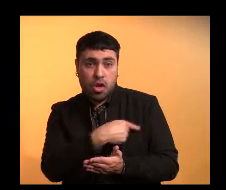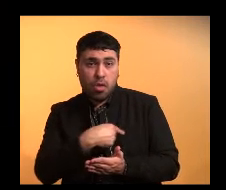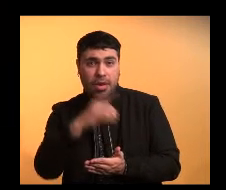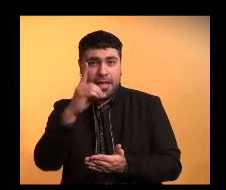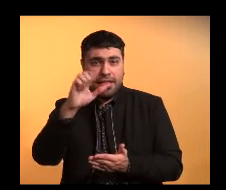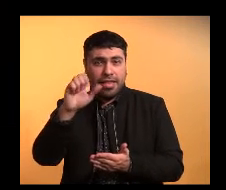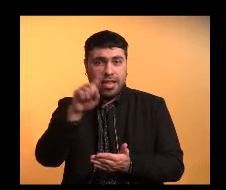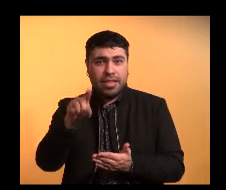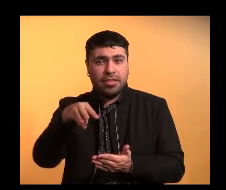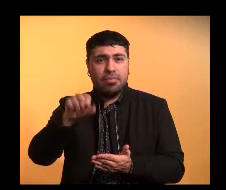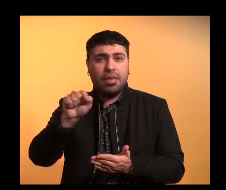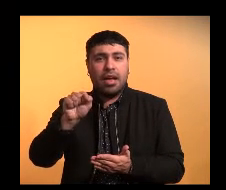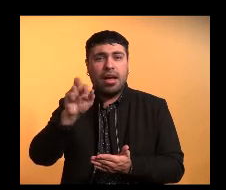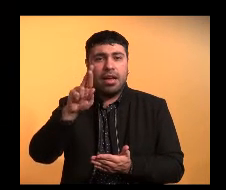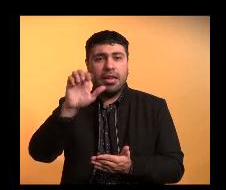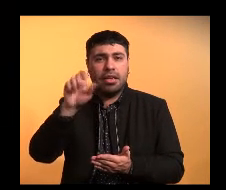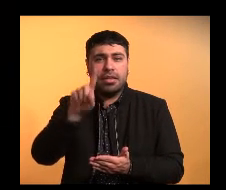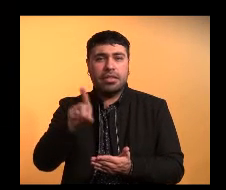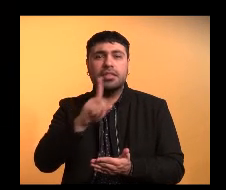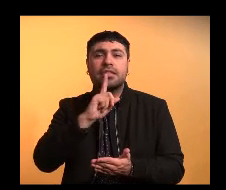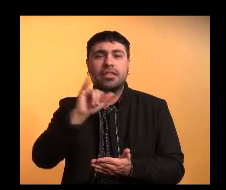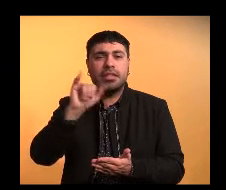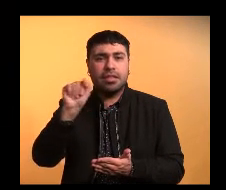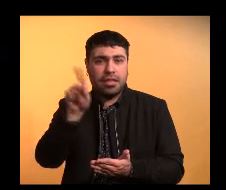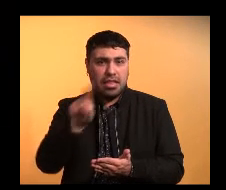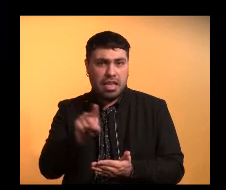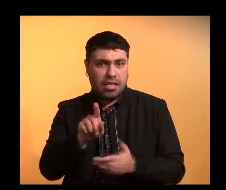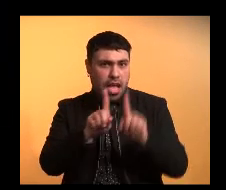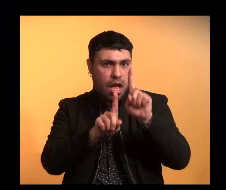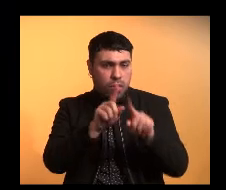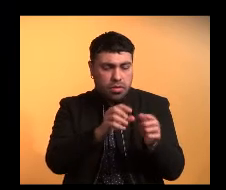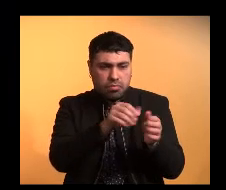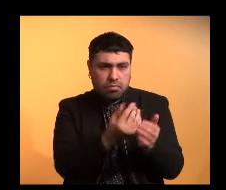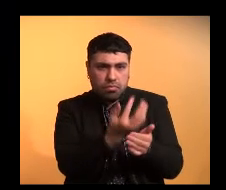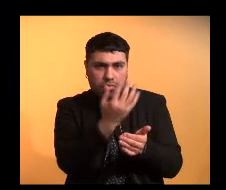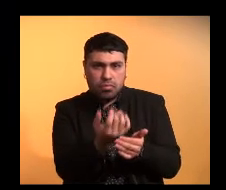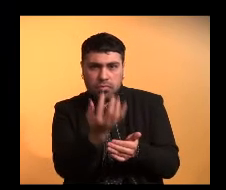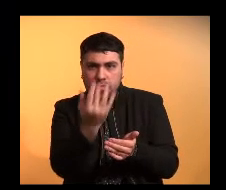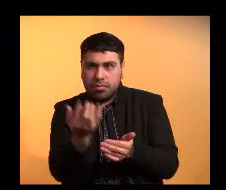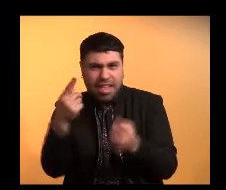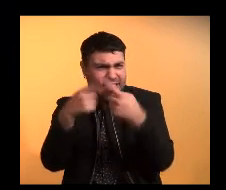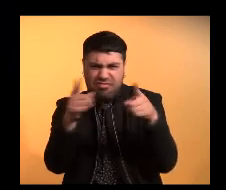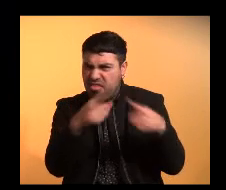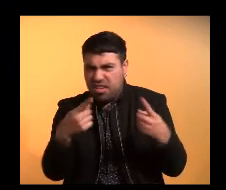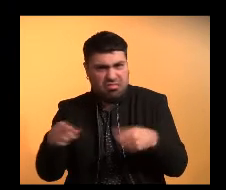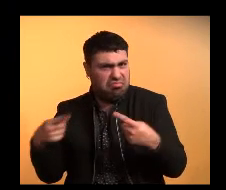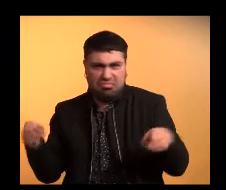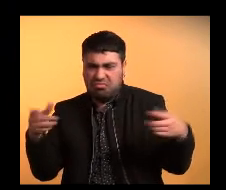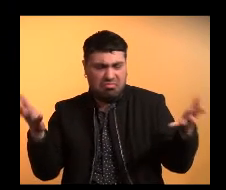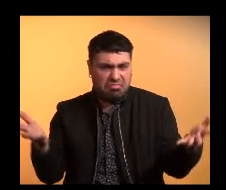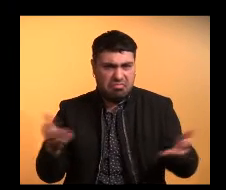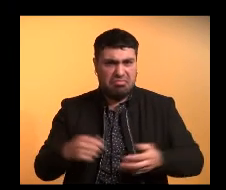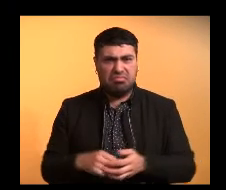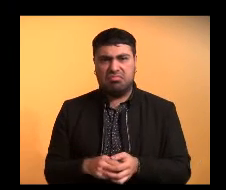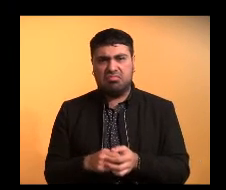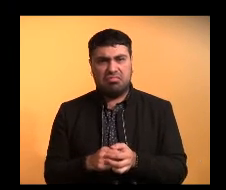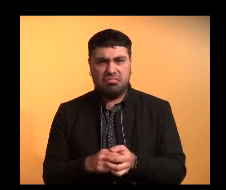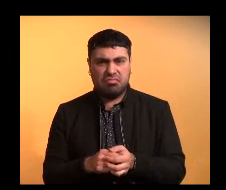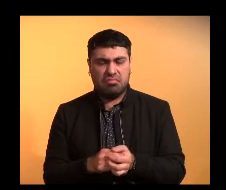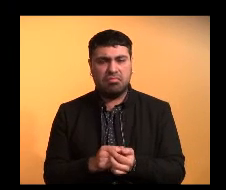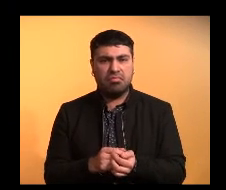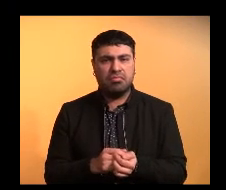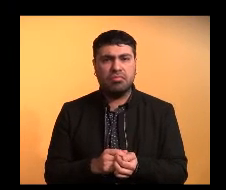aparecen otras algas que son unas láminas cafés un poco más alargadas. Esa es Ascoseira mirabilis, es una especie endémica